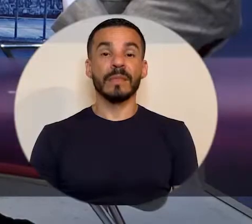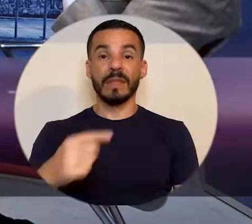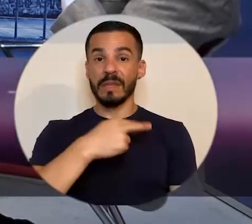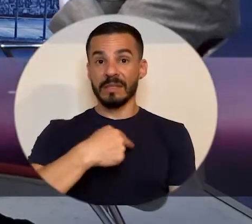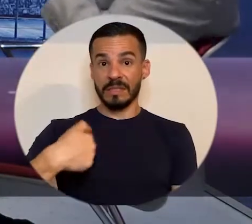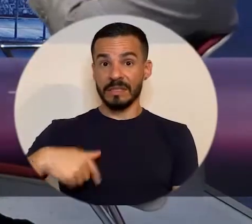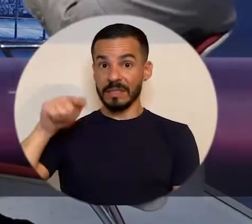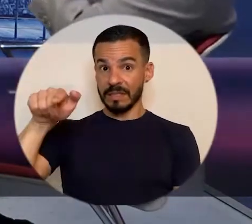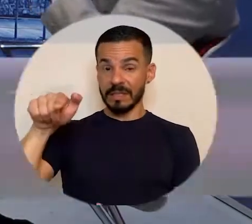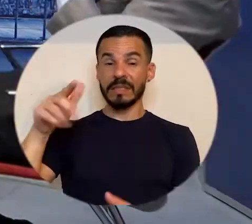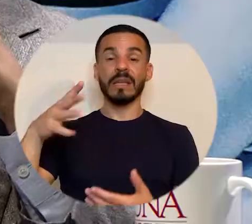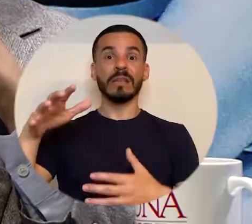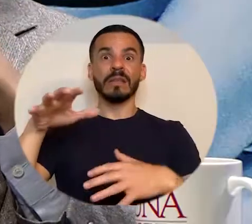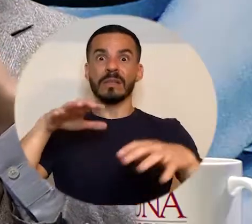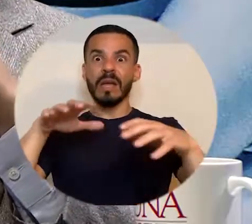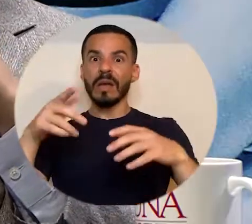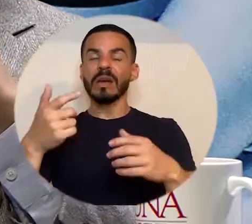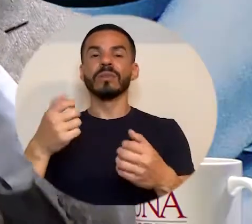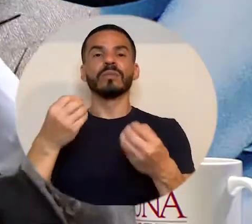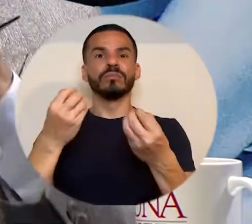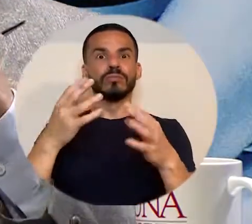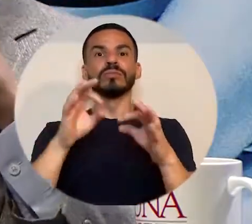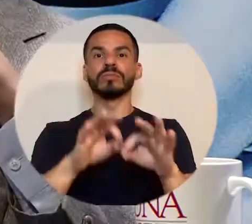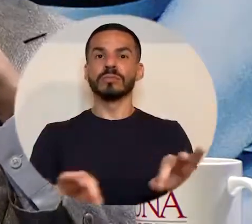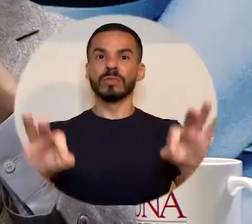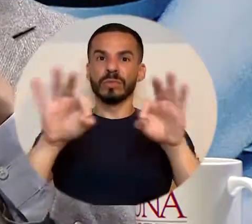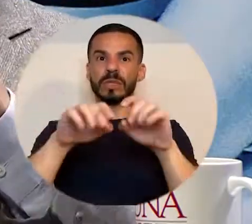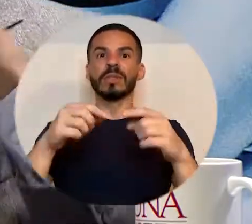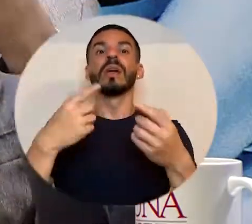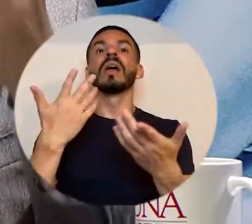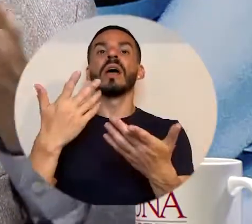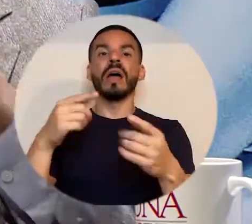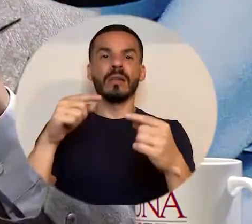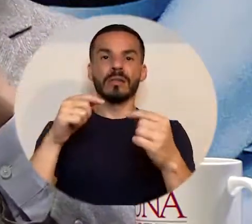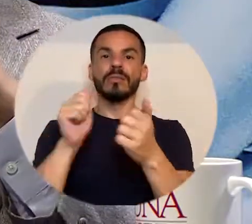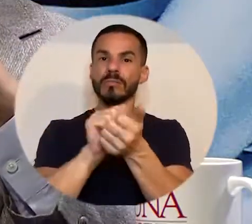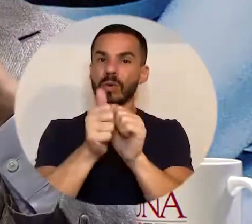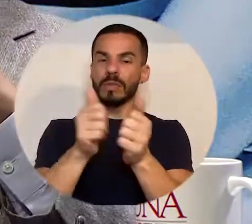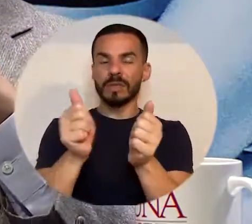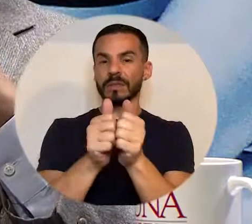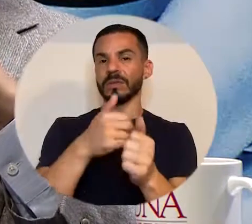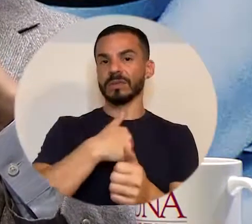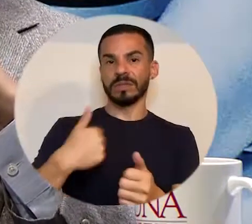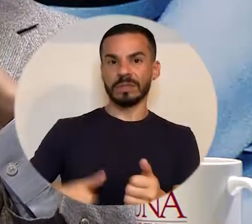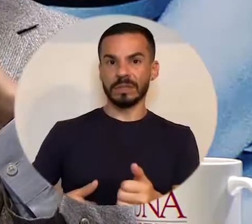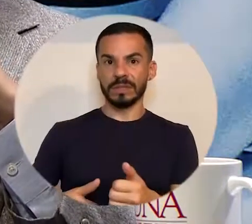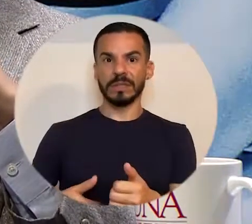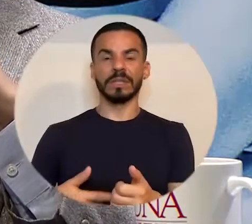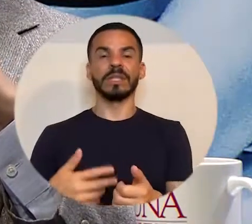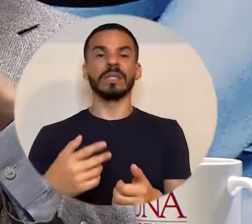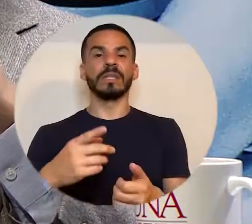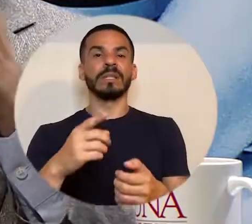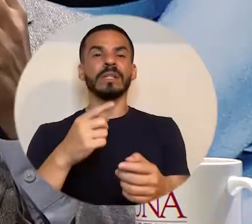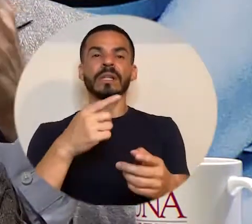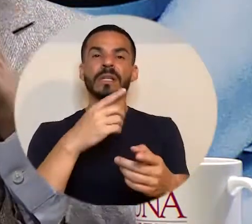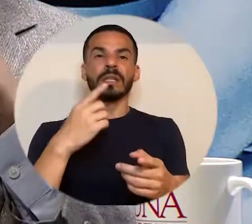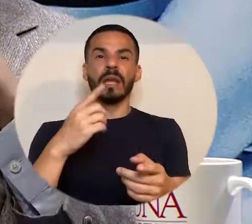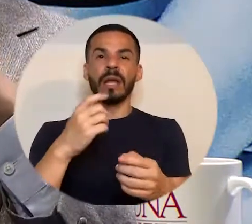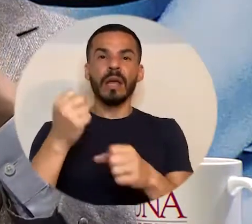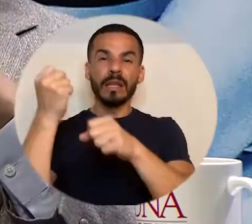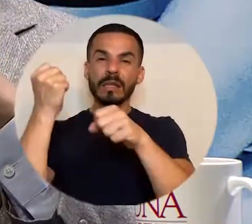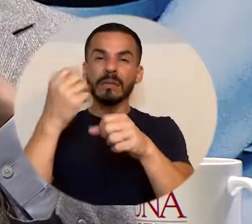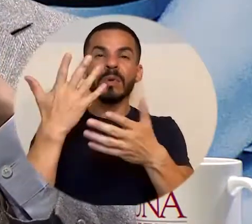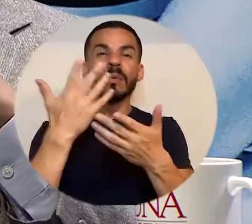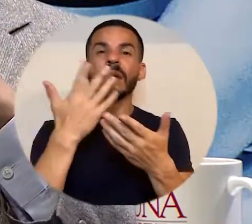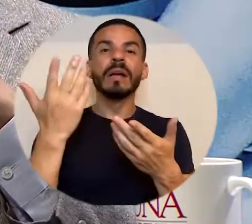Entonces China ahí es un actor también sumamente relevante, entonces hay que competir con China. La diplomacia